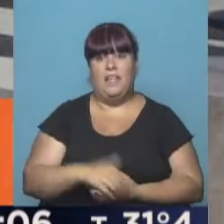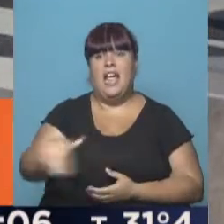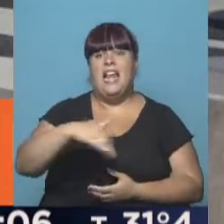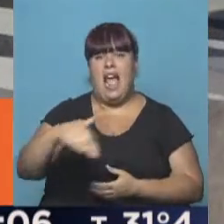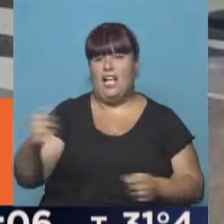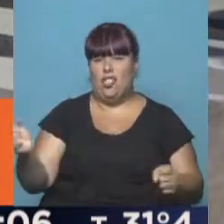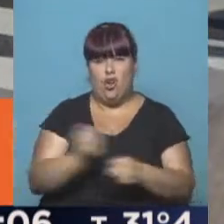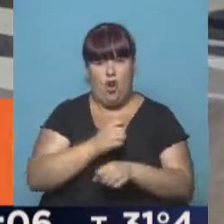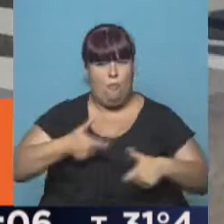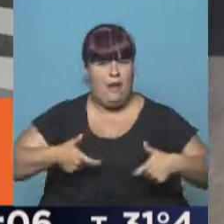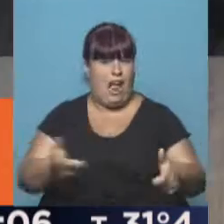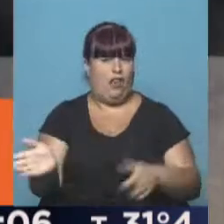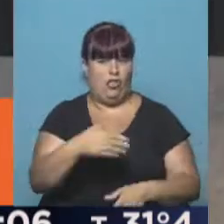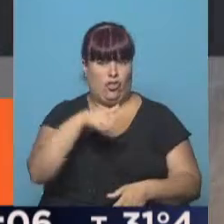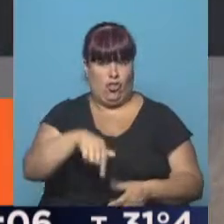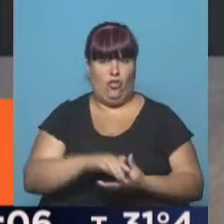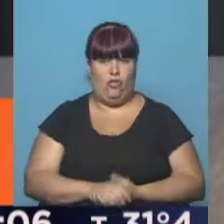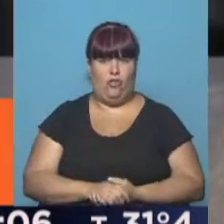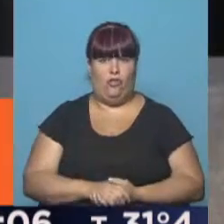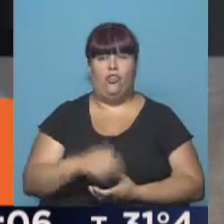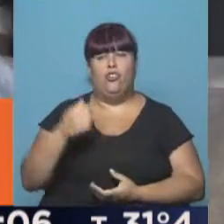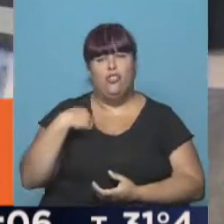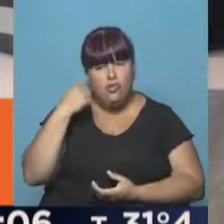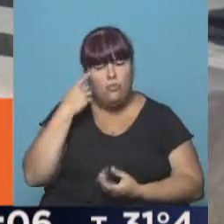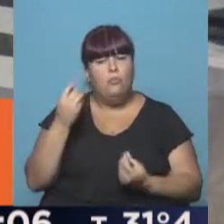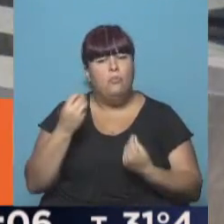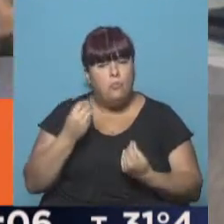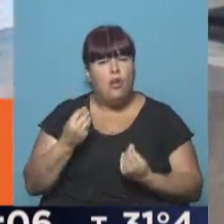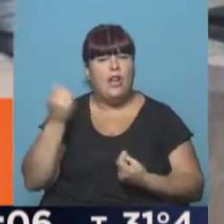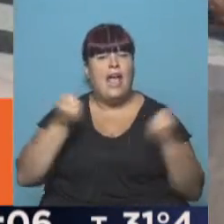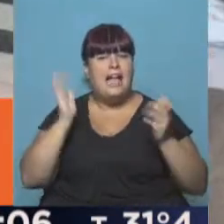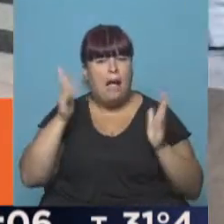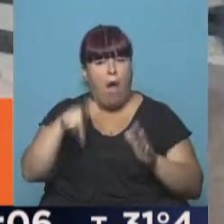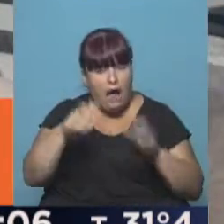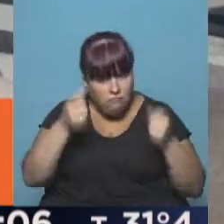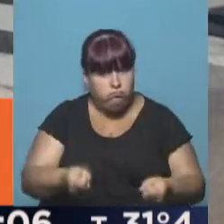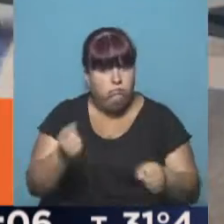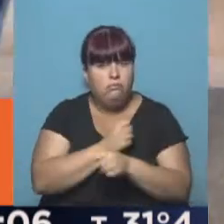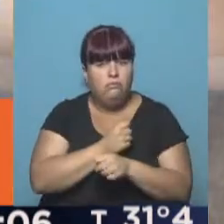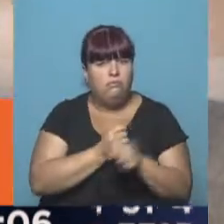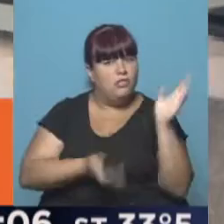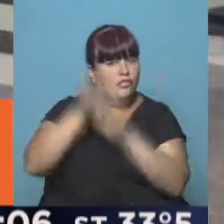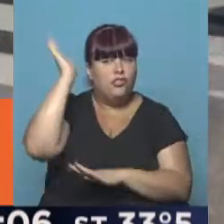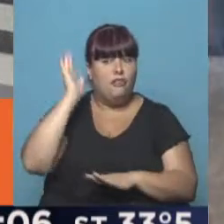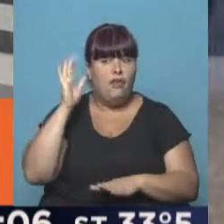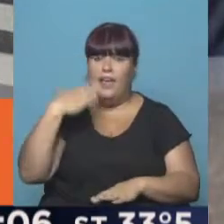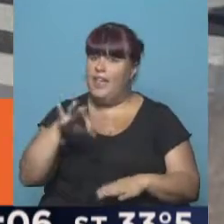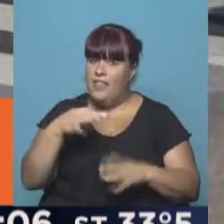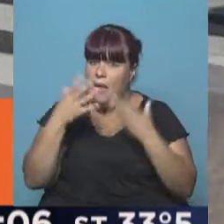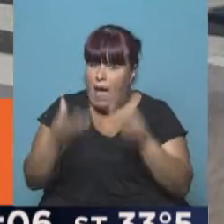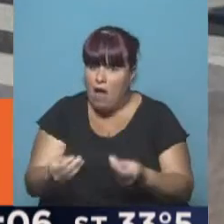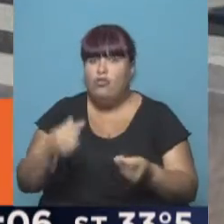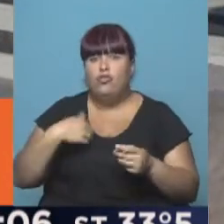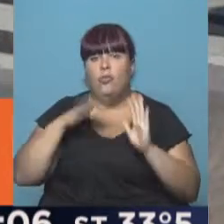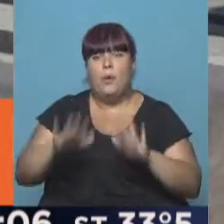asfalto rompió todos los caños que están adentro. Y yo digo, ¿por qué el camionero hizo esto y se fue? Tenía que haber ayudado. Yo